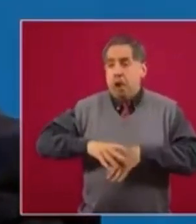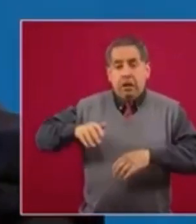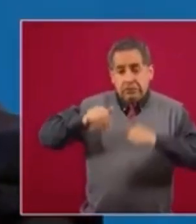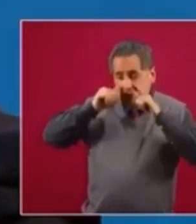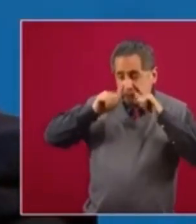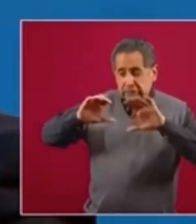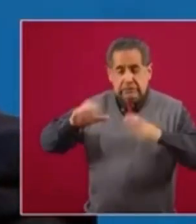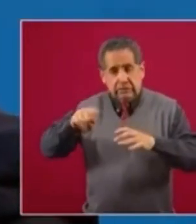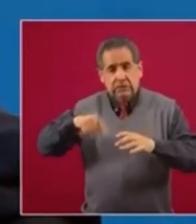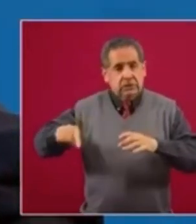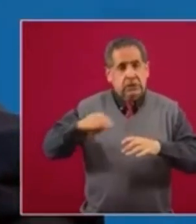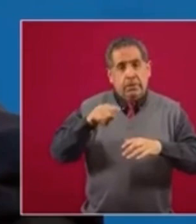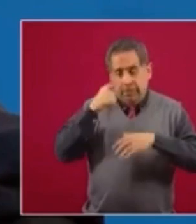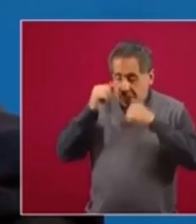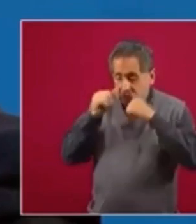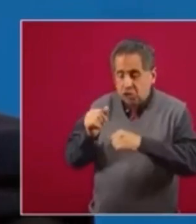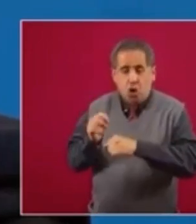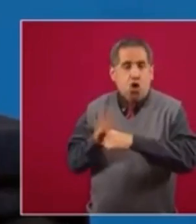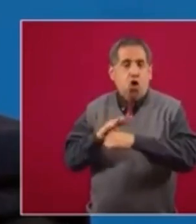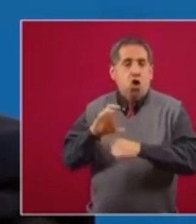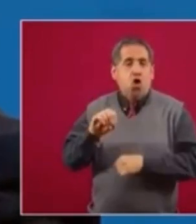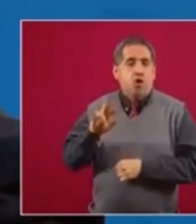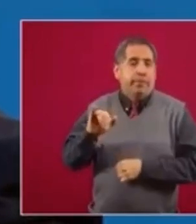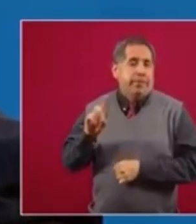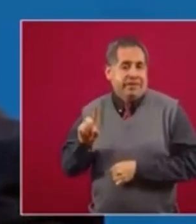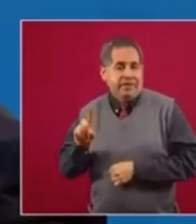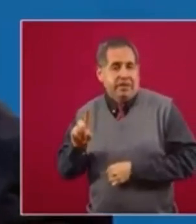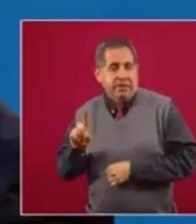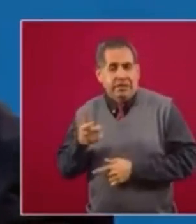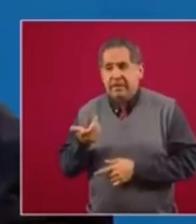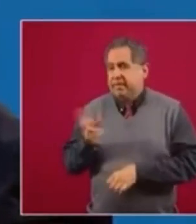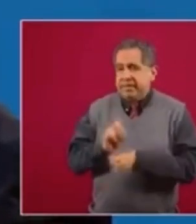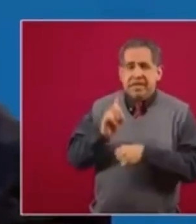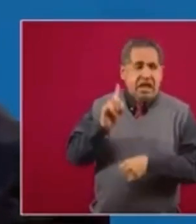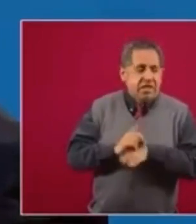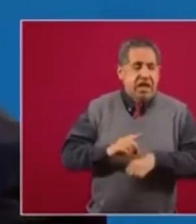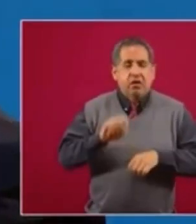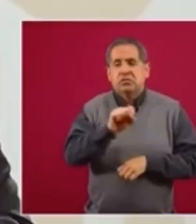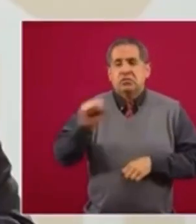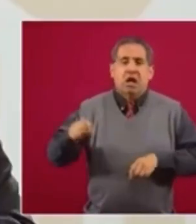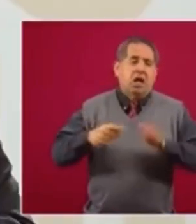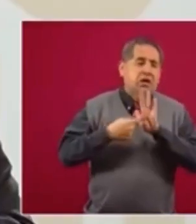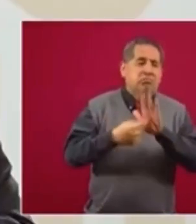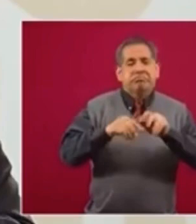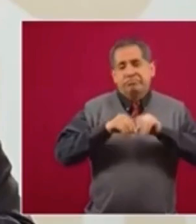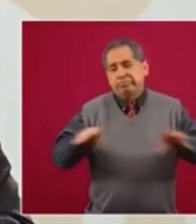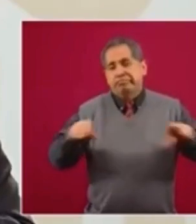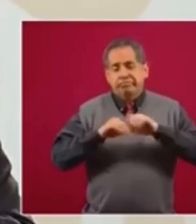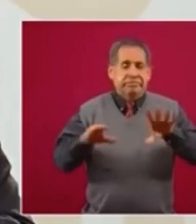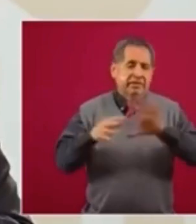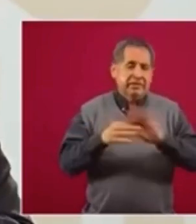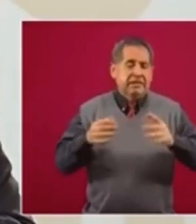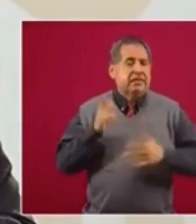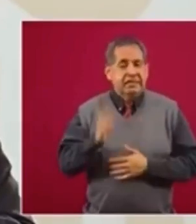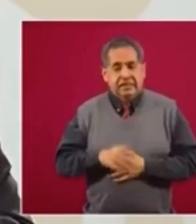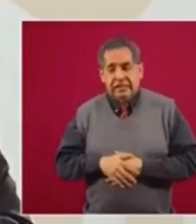específico del COVID. Y por todas las cifras que todos los días nos da la Secretaría de Salud, tenemos que